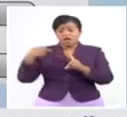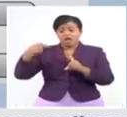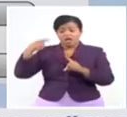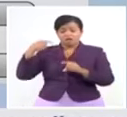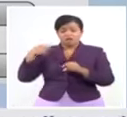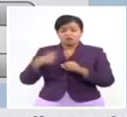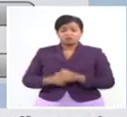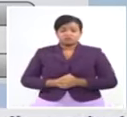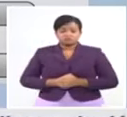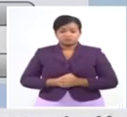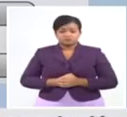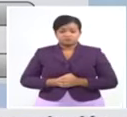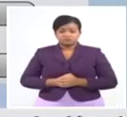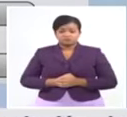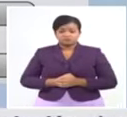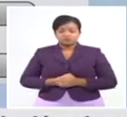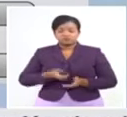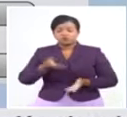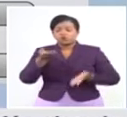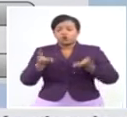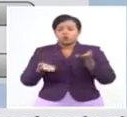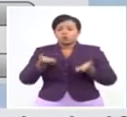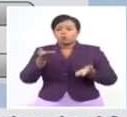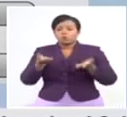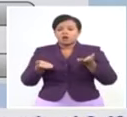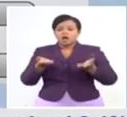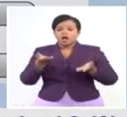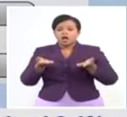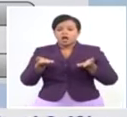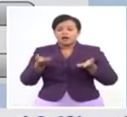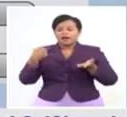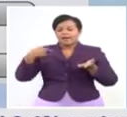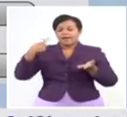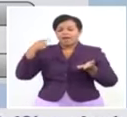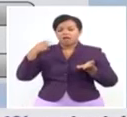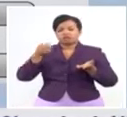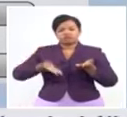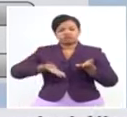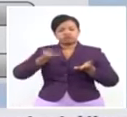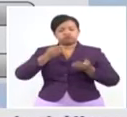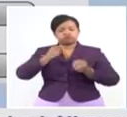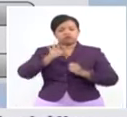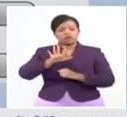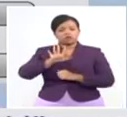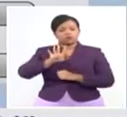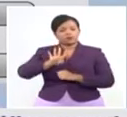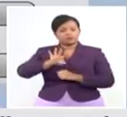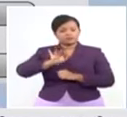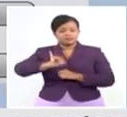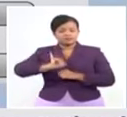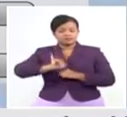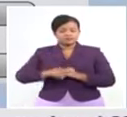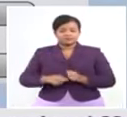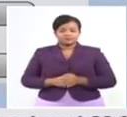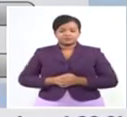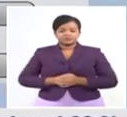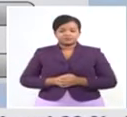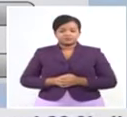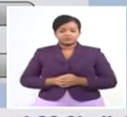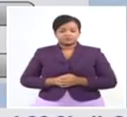incluso 546 más que los que habíamos diagnosticado en el día de ayer.